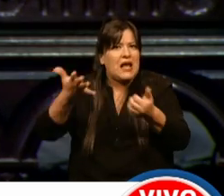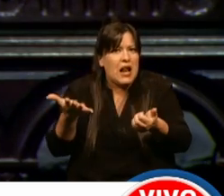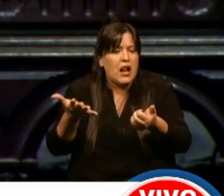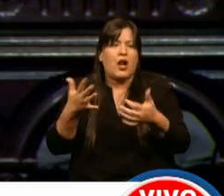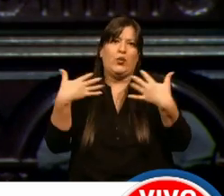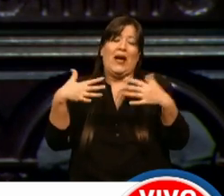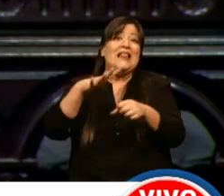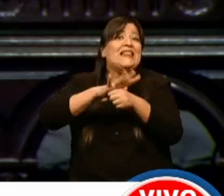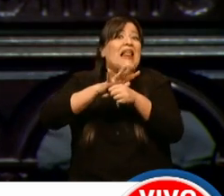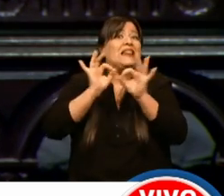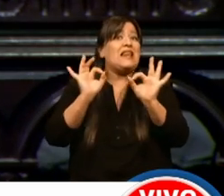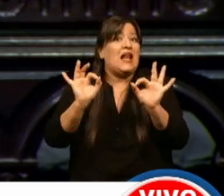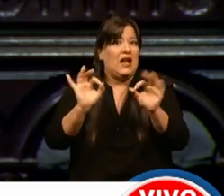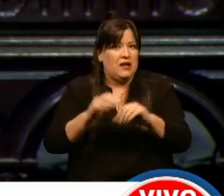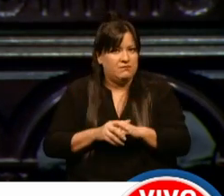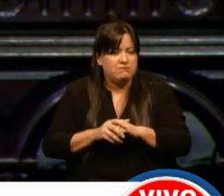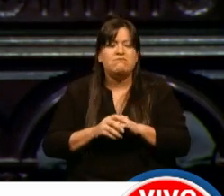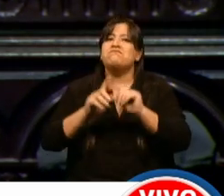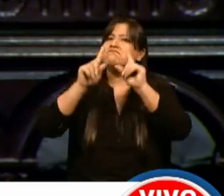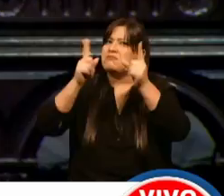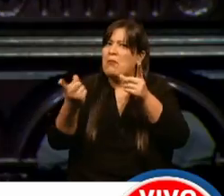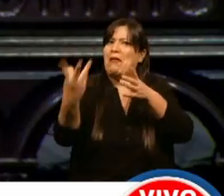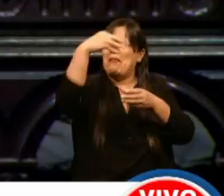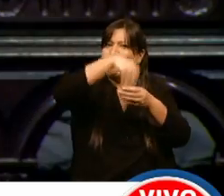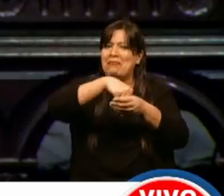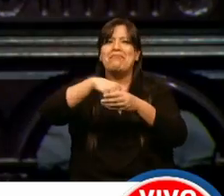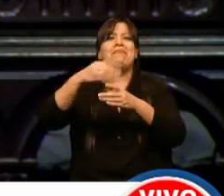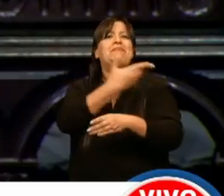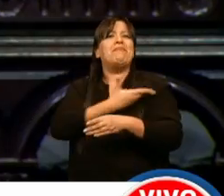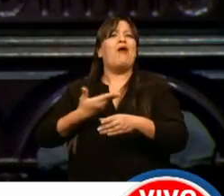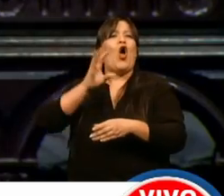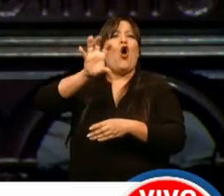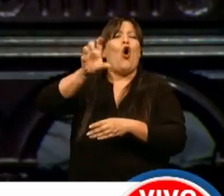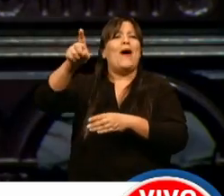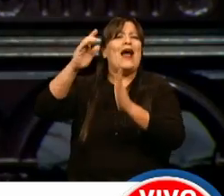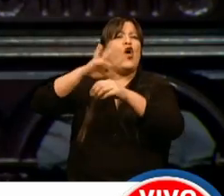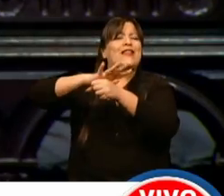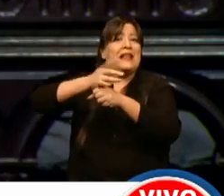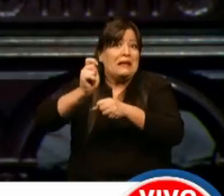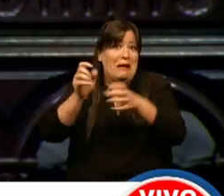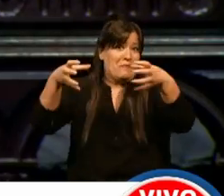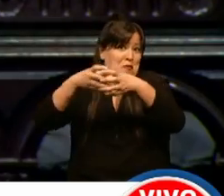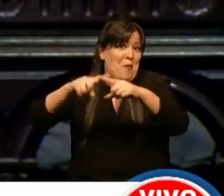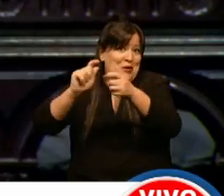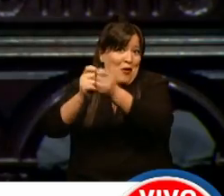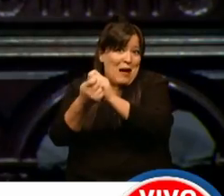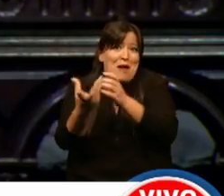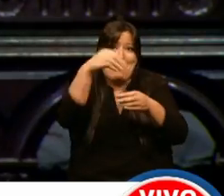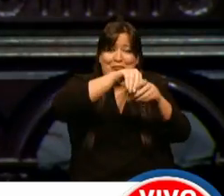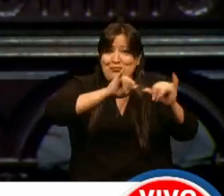tandil también gobernada por cambiemos incluso